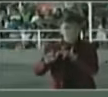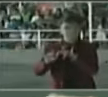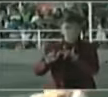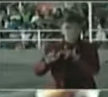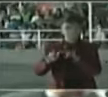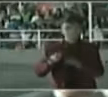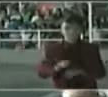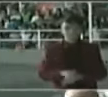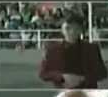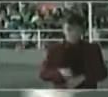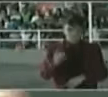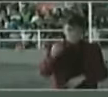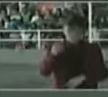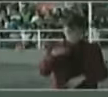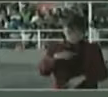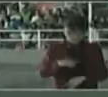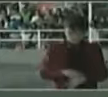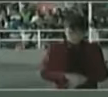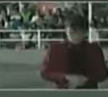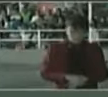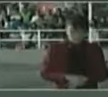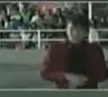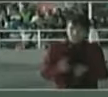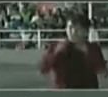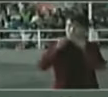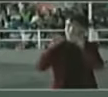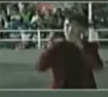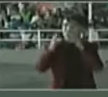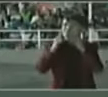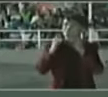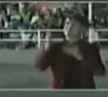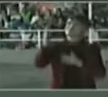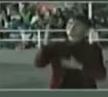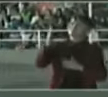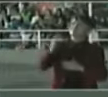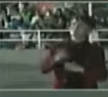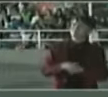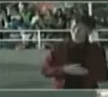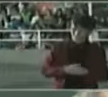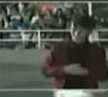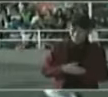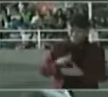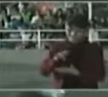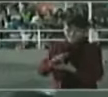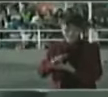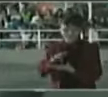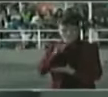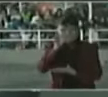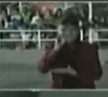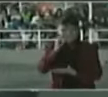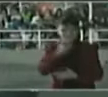y ese día tuve la bendición de Dios de tener a mi presidente allí,